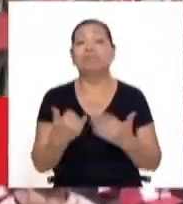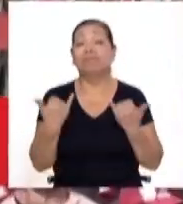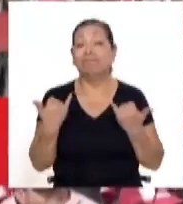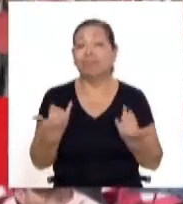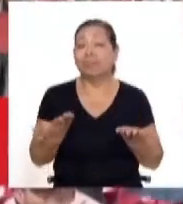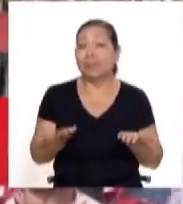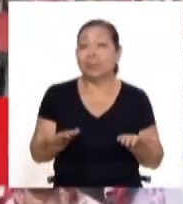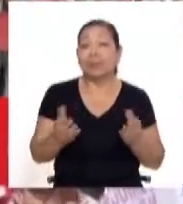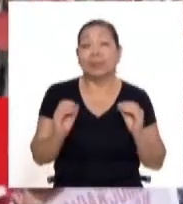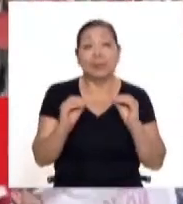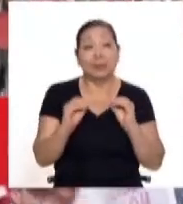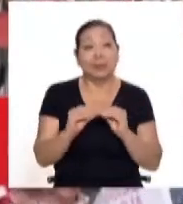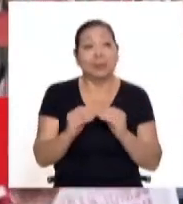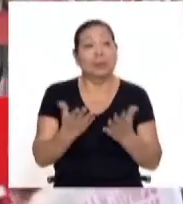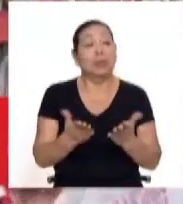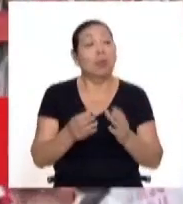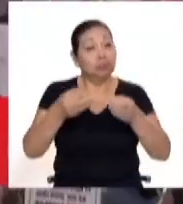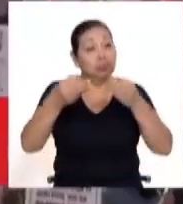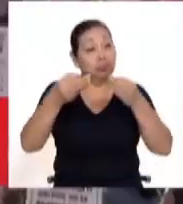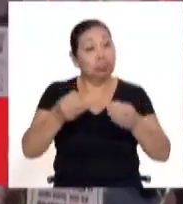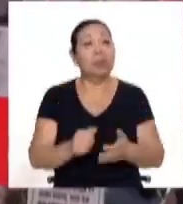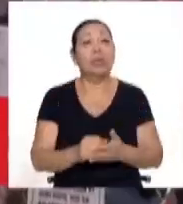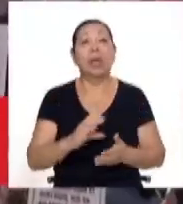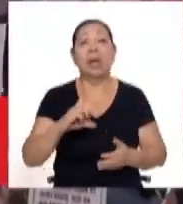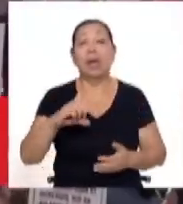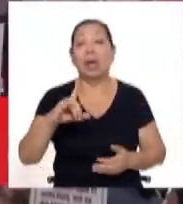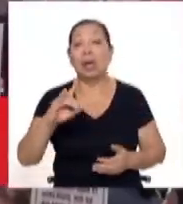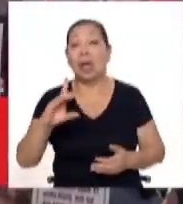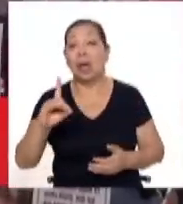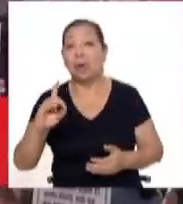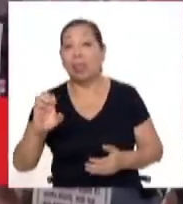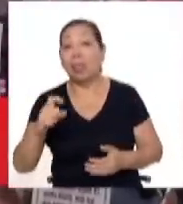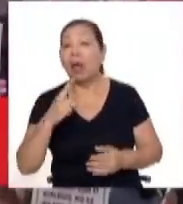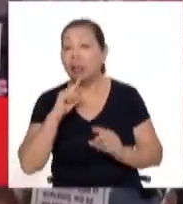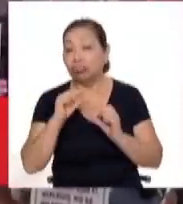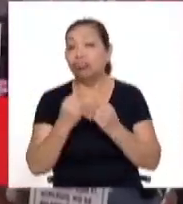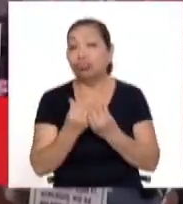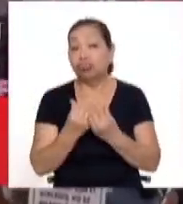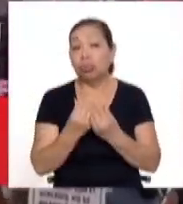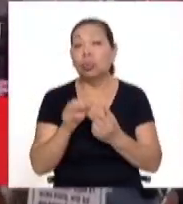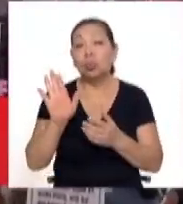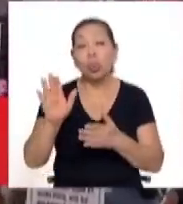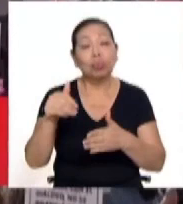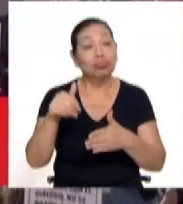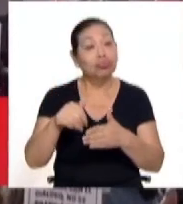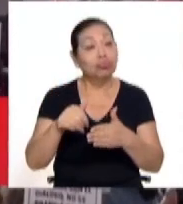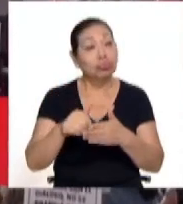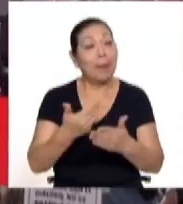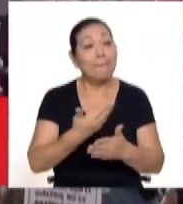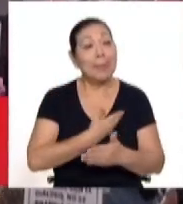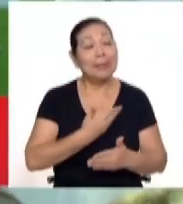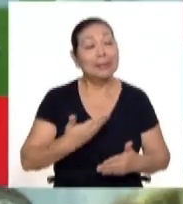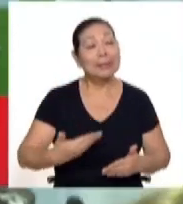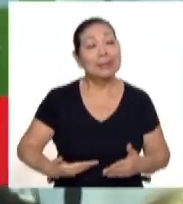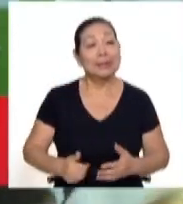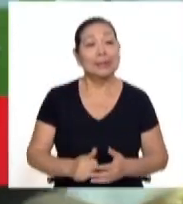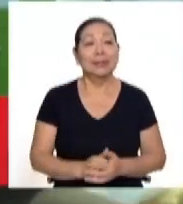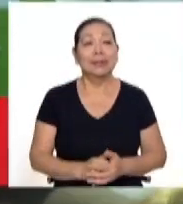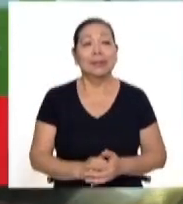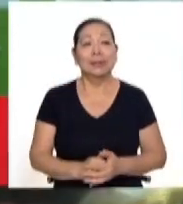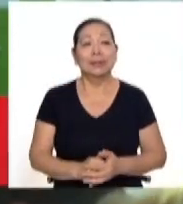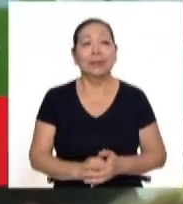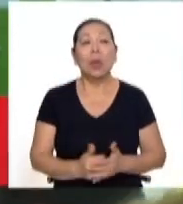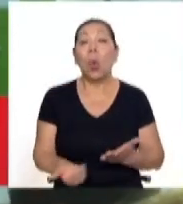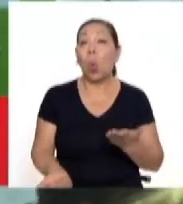Esto ocurría mientras la oficialista Claudia Sheinbaum formalizaba su candidatura presidencial. La